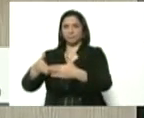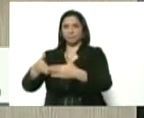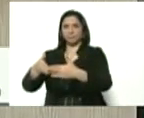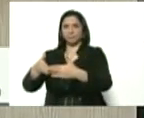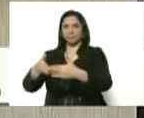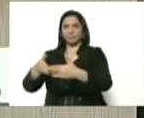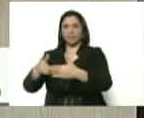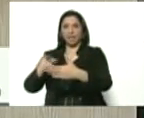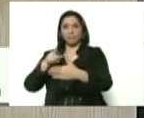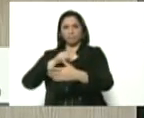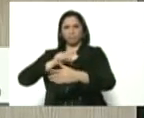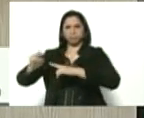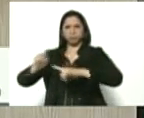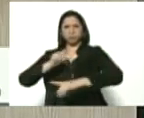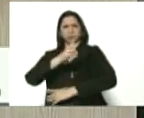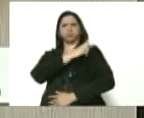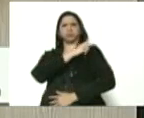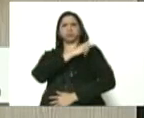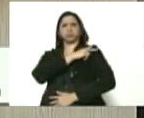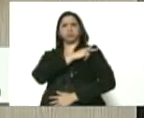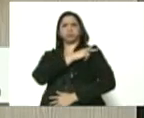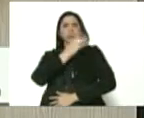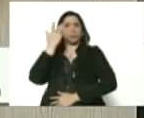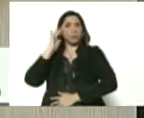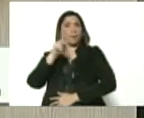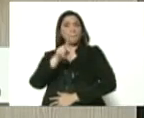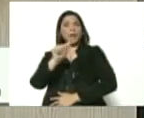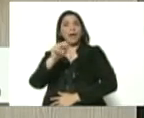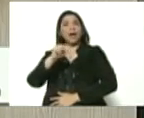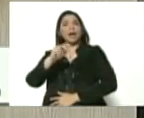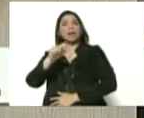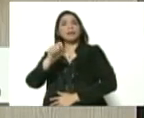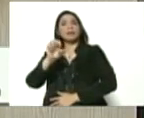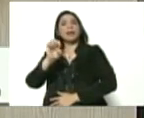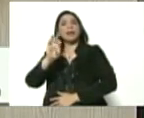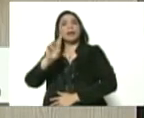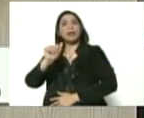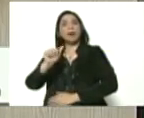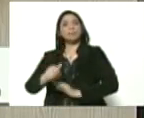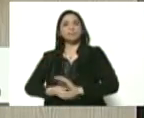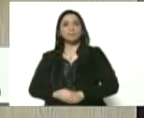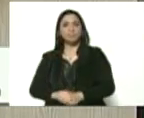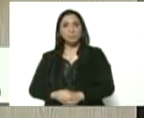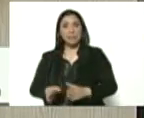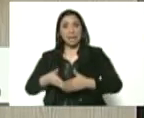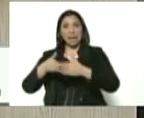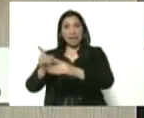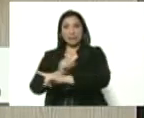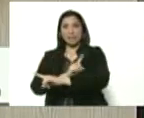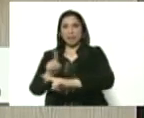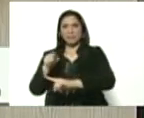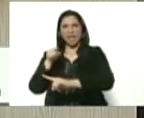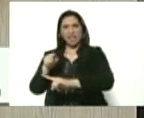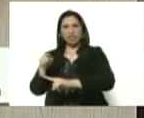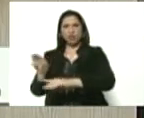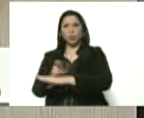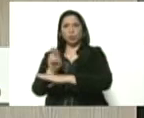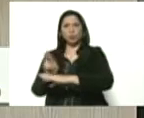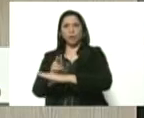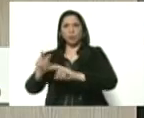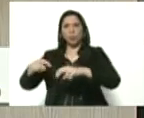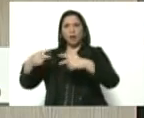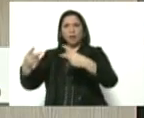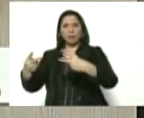estaba comandada por este señor alias Pantera, Robert Colina Ibarra, y era una lancha rápida que iba a servir como de vanguardia, que iba